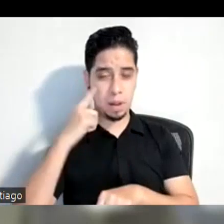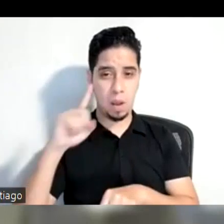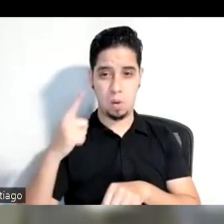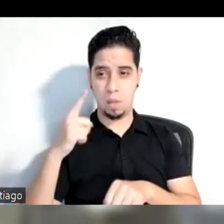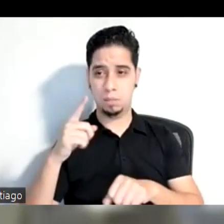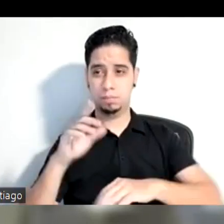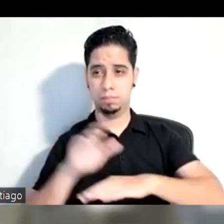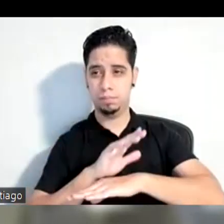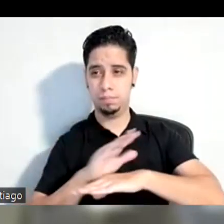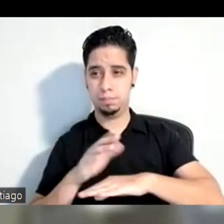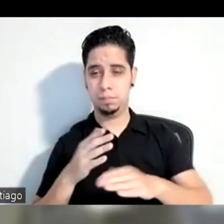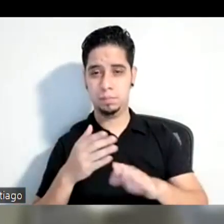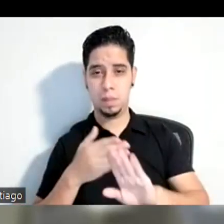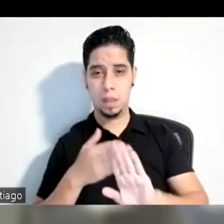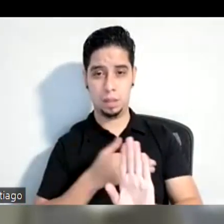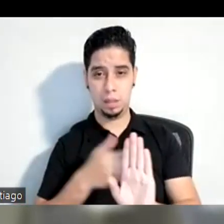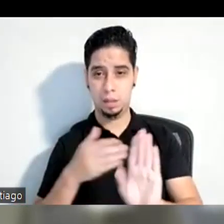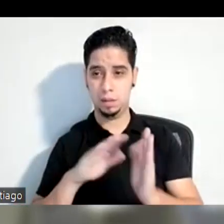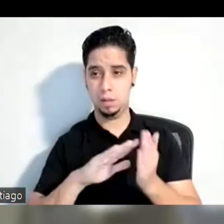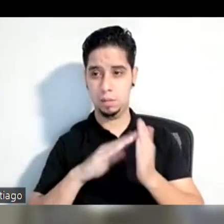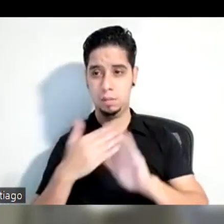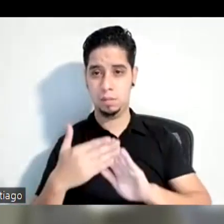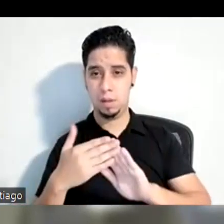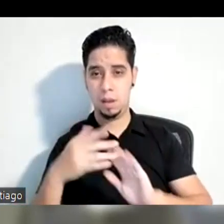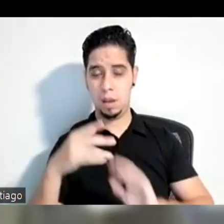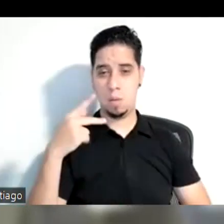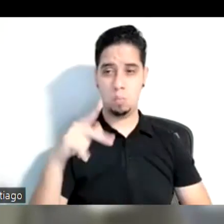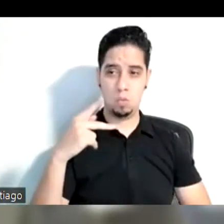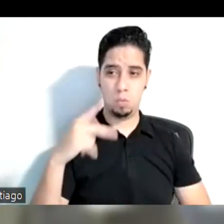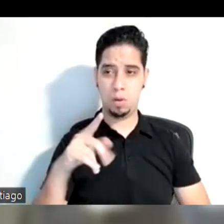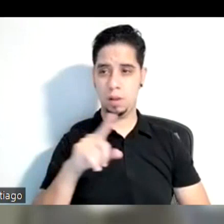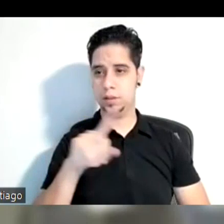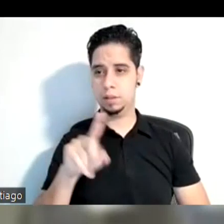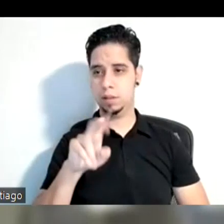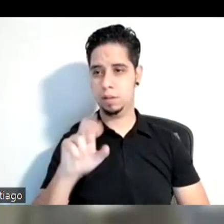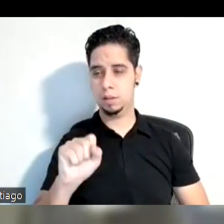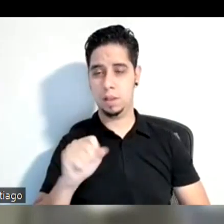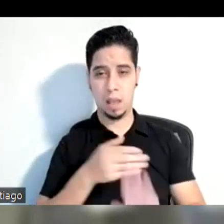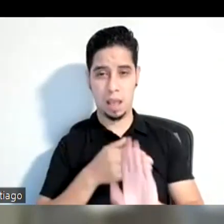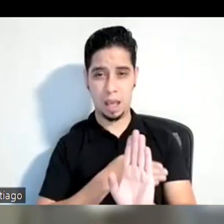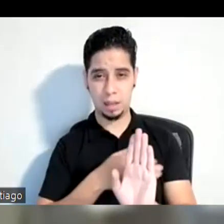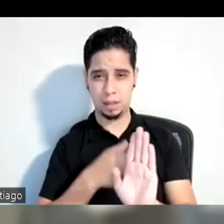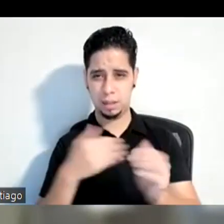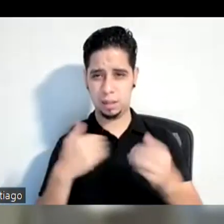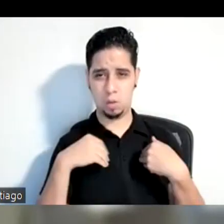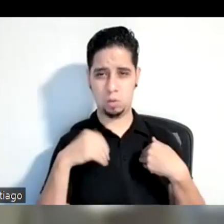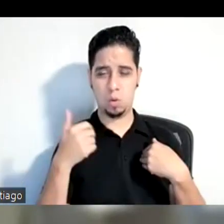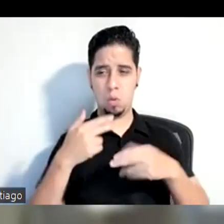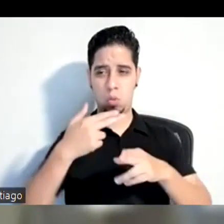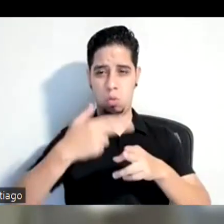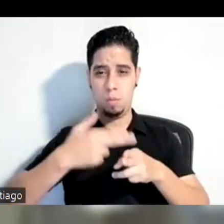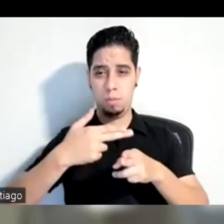Que antes de convertirse, por ejemplo, en Púrpura y ZVRS, que es hoy en día, anteriormente tenía otro nombre y fue una de